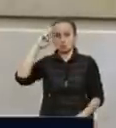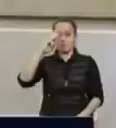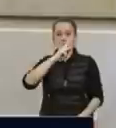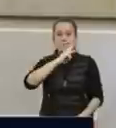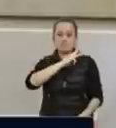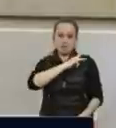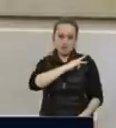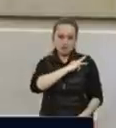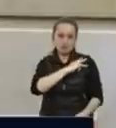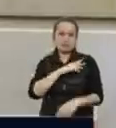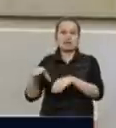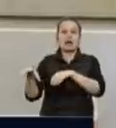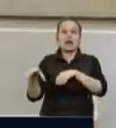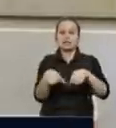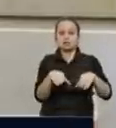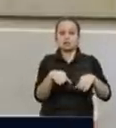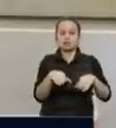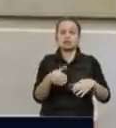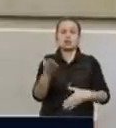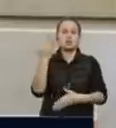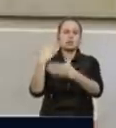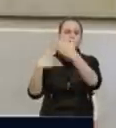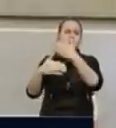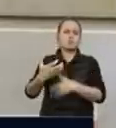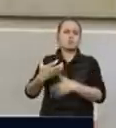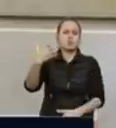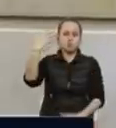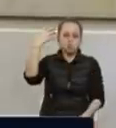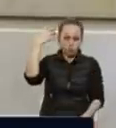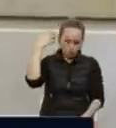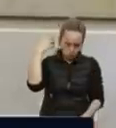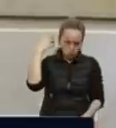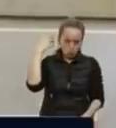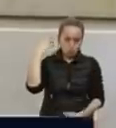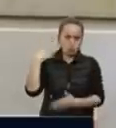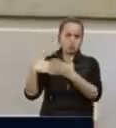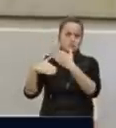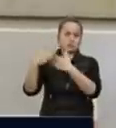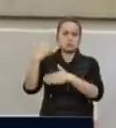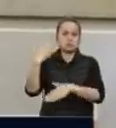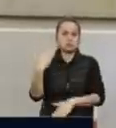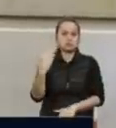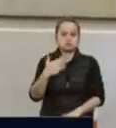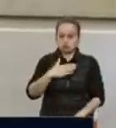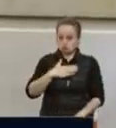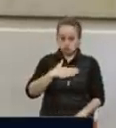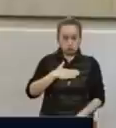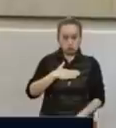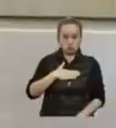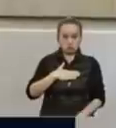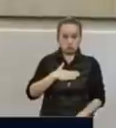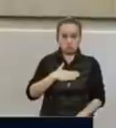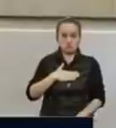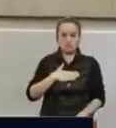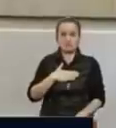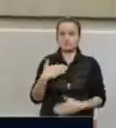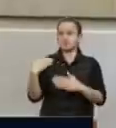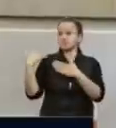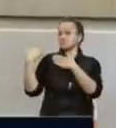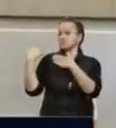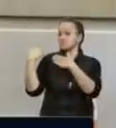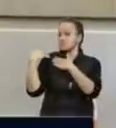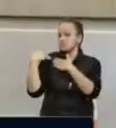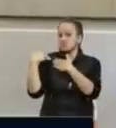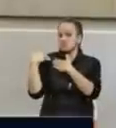hayan realizado en esos tiempos en los que no tenía yo estas funciones de hoy,